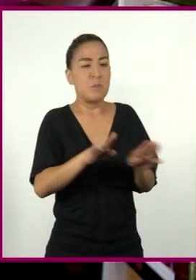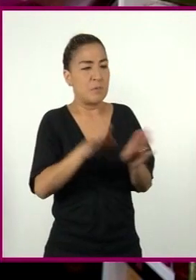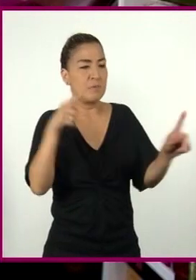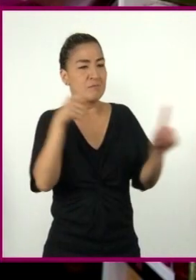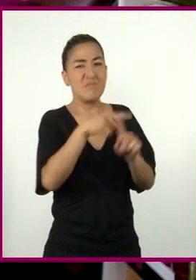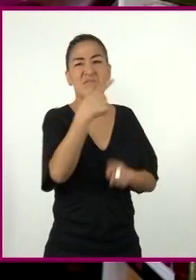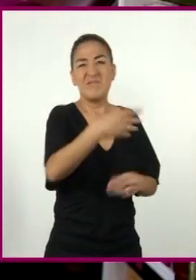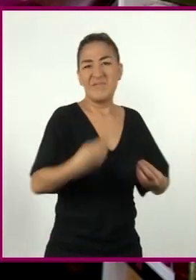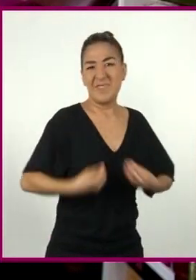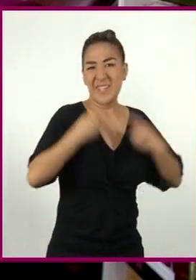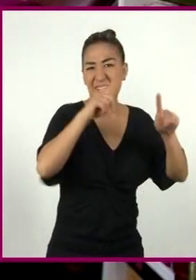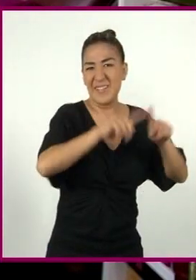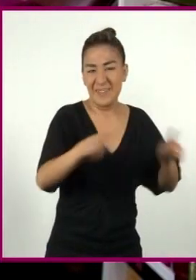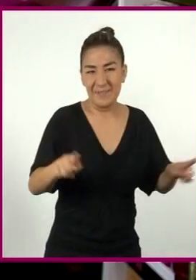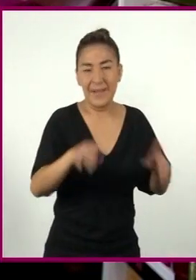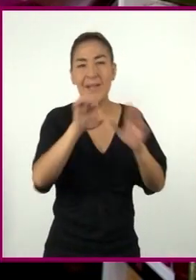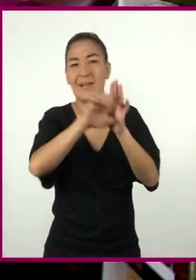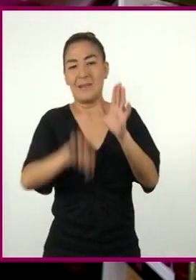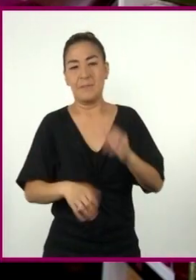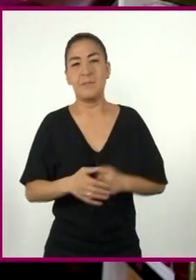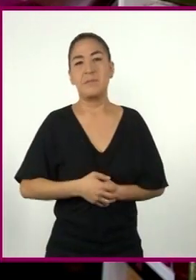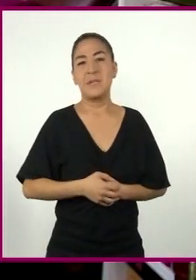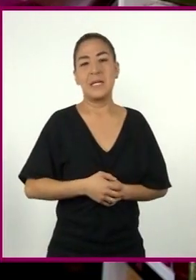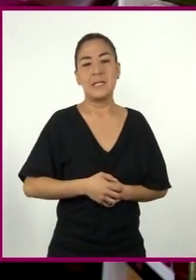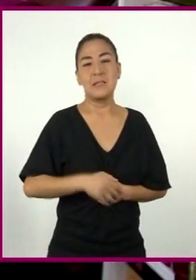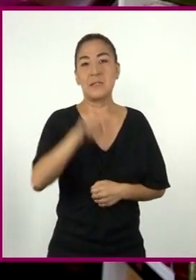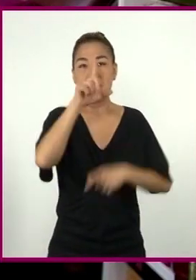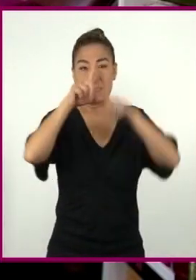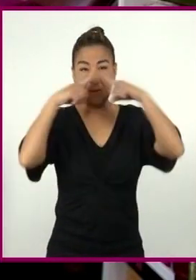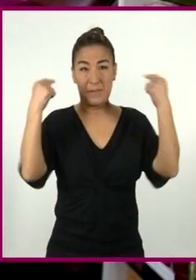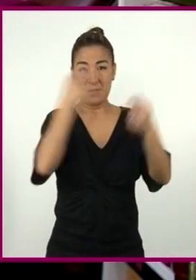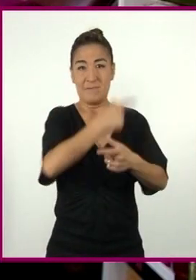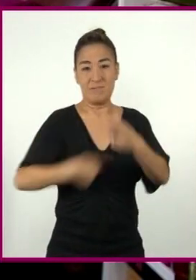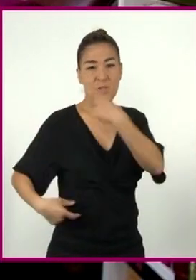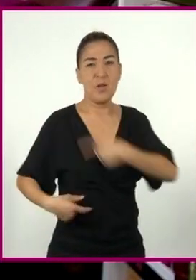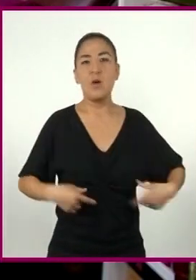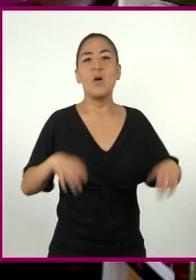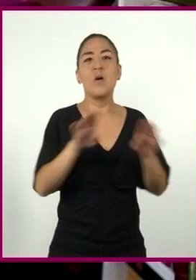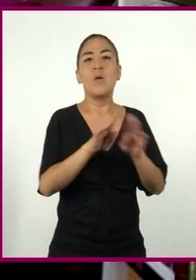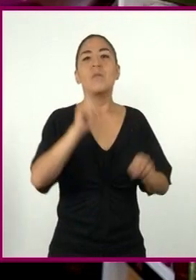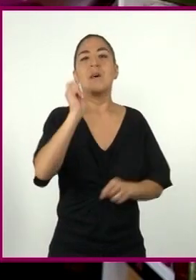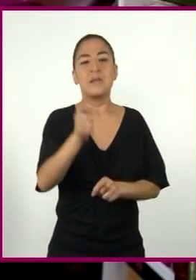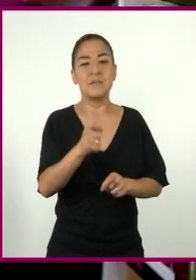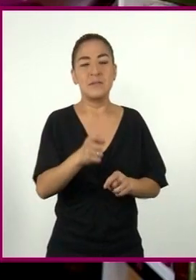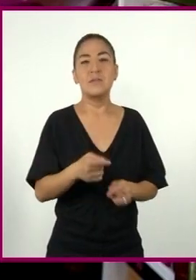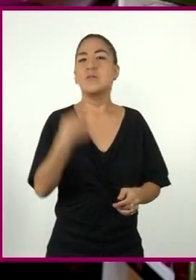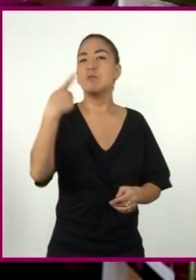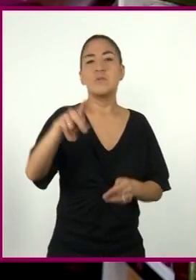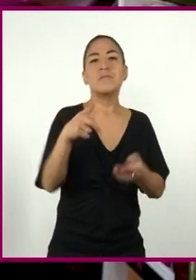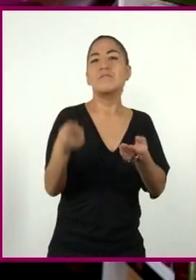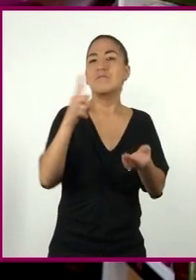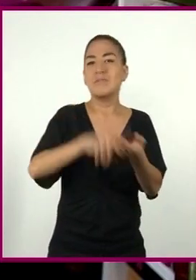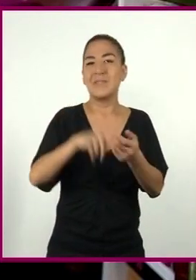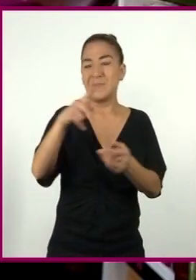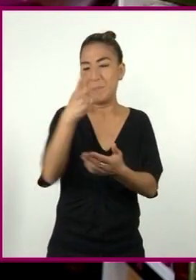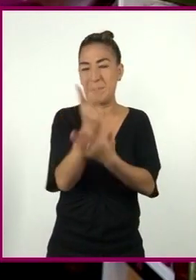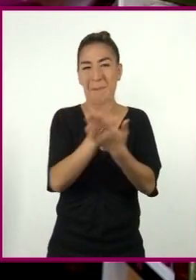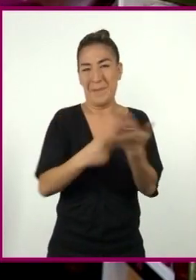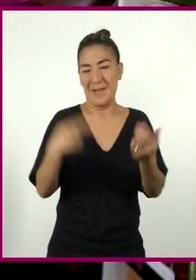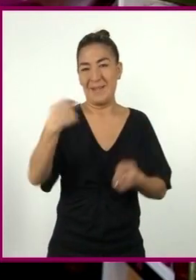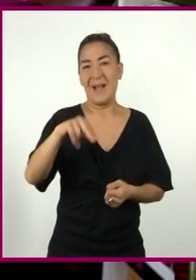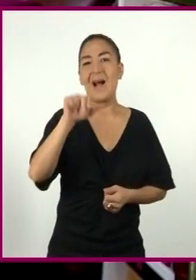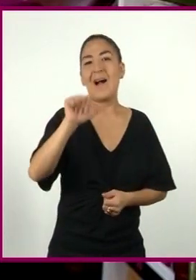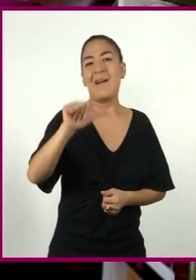otra? Por ejemplo, Zapata no quería que se moviera una sola coma del Plan de Ayala y sin